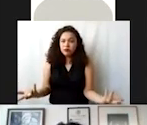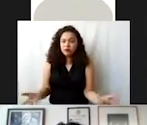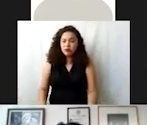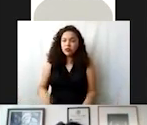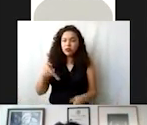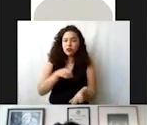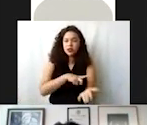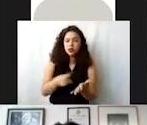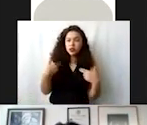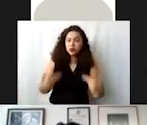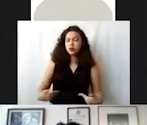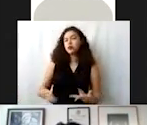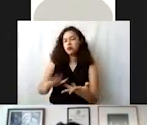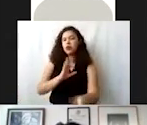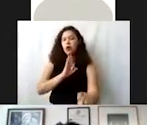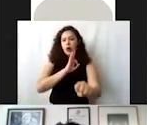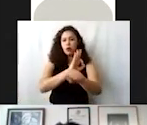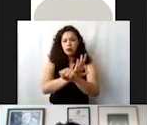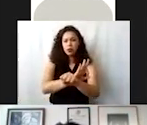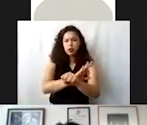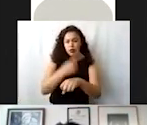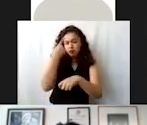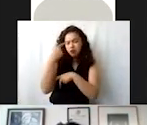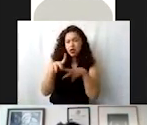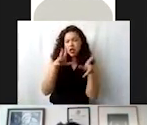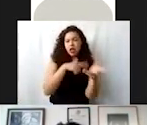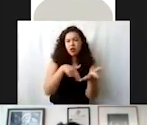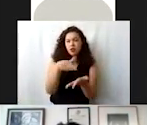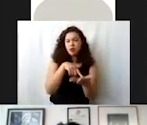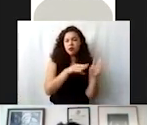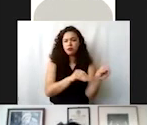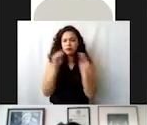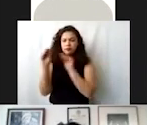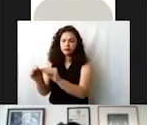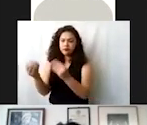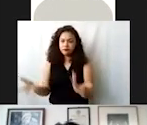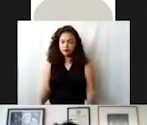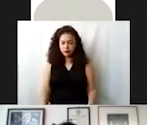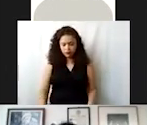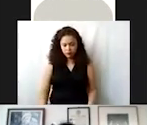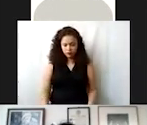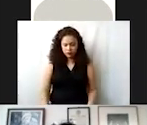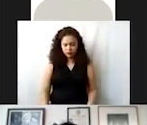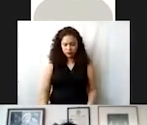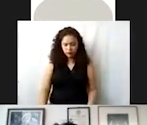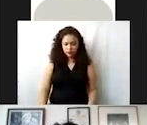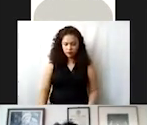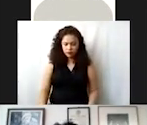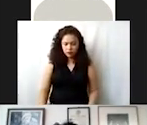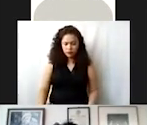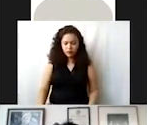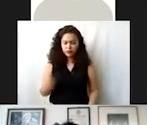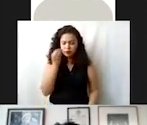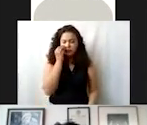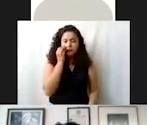humanos lo protegen a un simple cambio de domicilio. ¿Sí? Y como ustedes ven, realmente